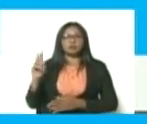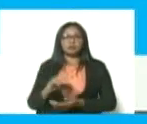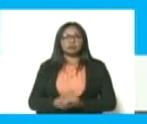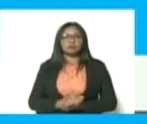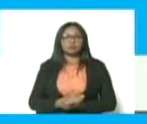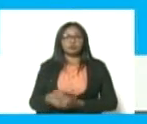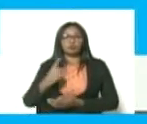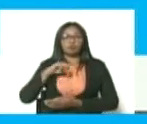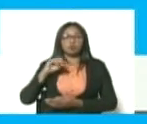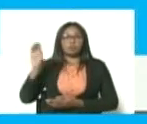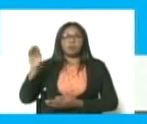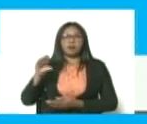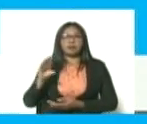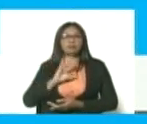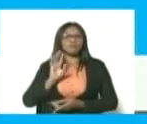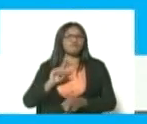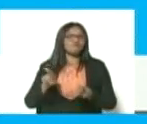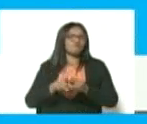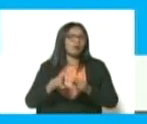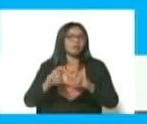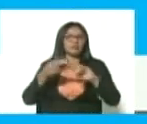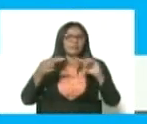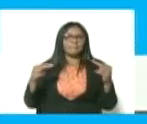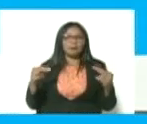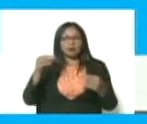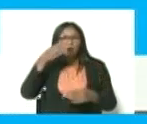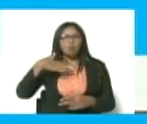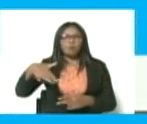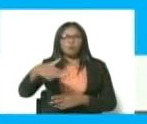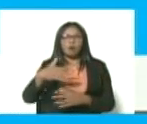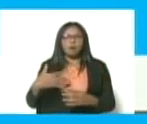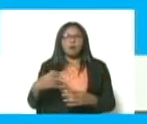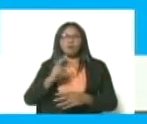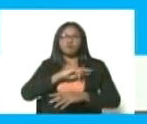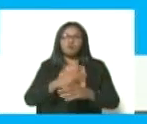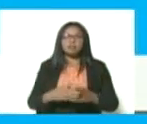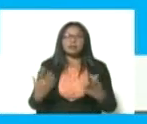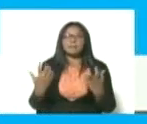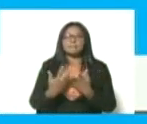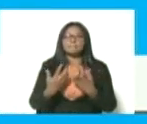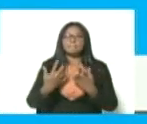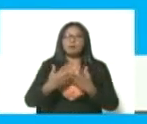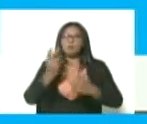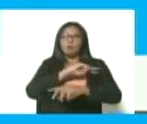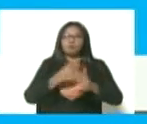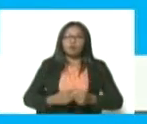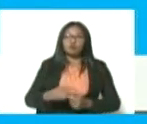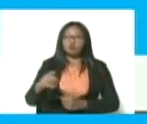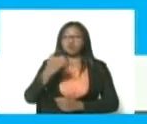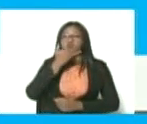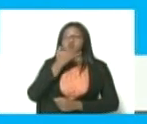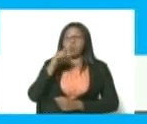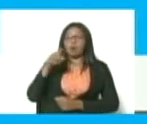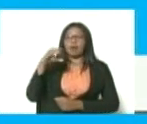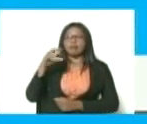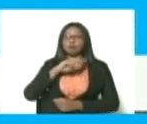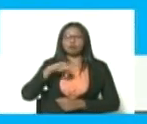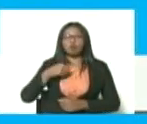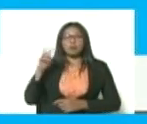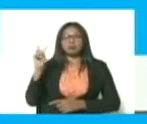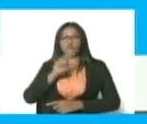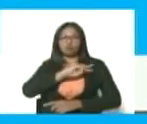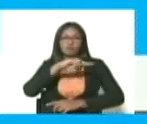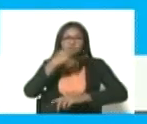país es un país de paz, pero es un pueblo de guerreros también. Así que Iván Duque, no te equivoques con Venezuela. Somos un pueblo de